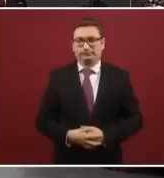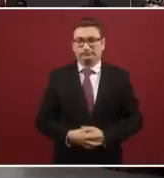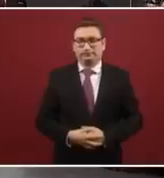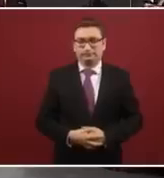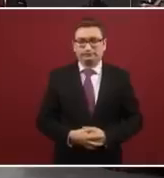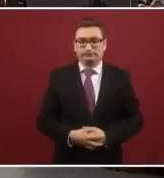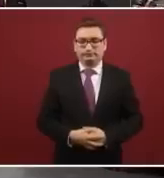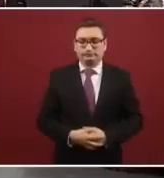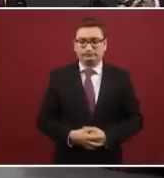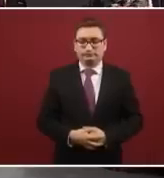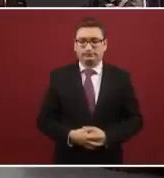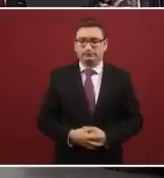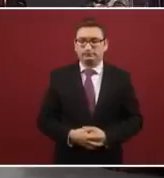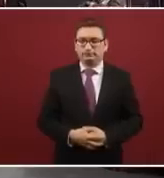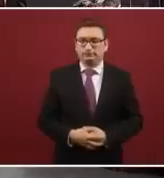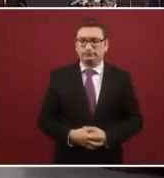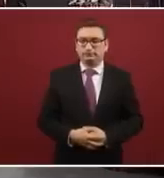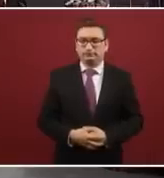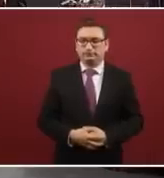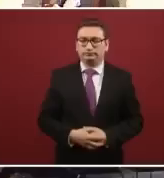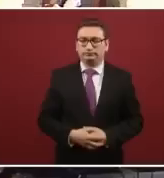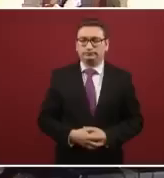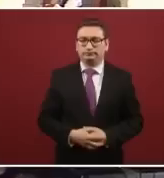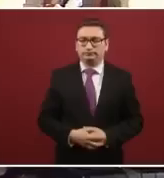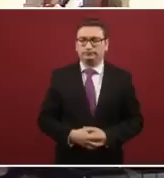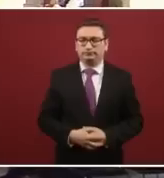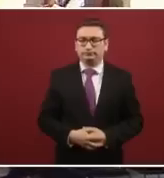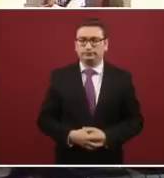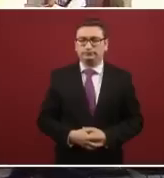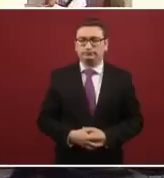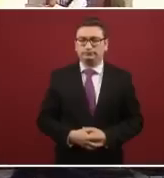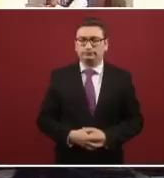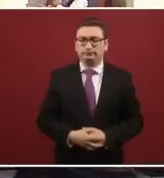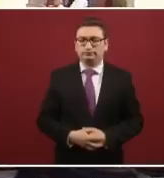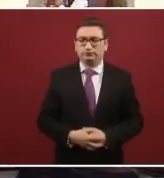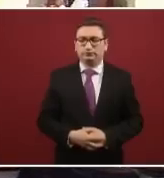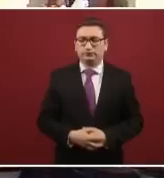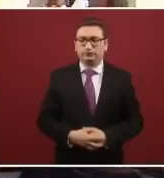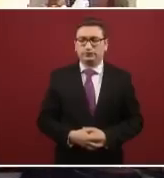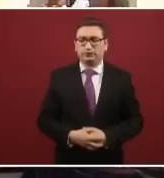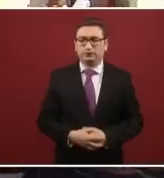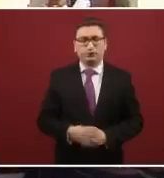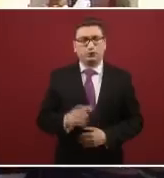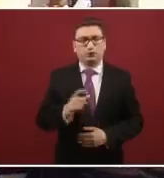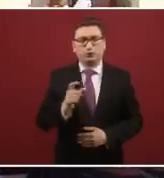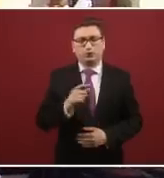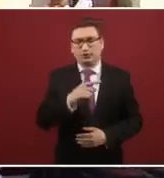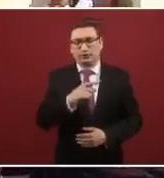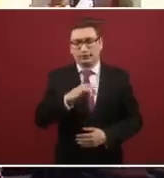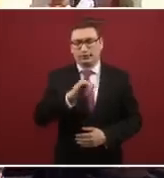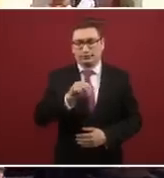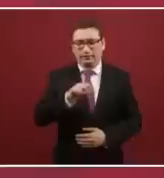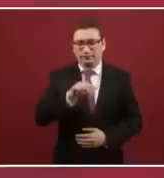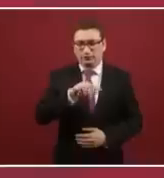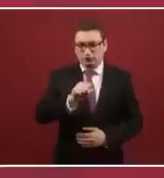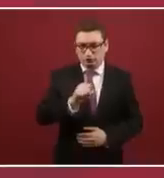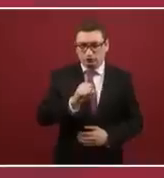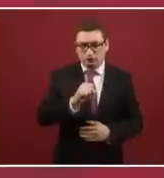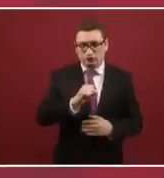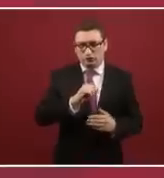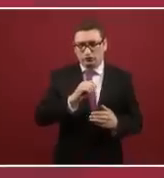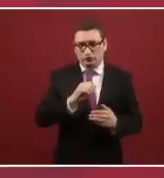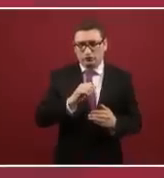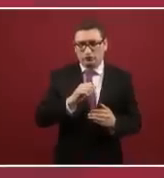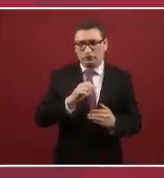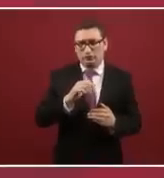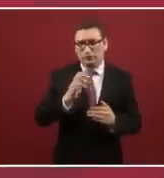¿Mande? Pues cuando termine Jesús la escuela,